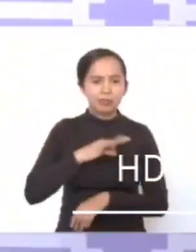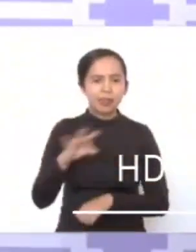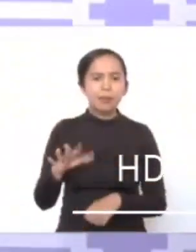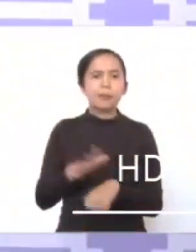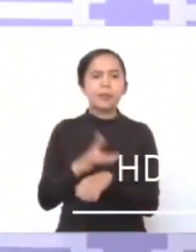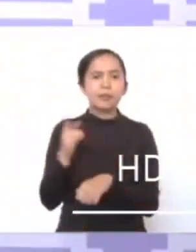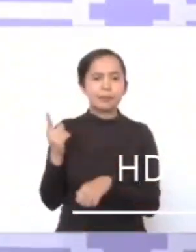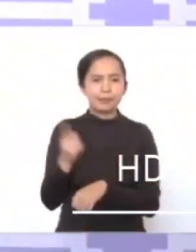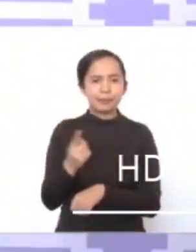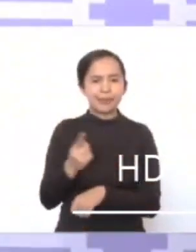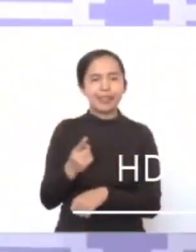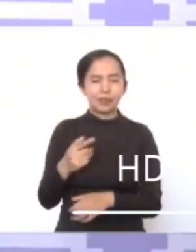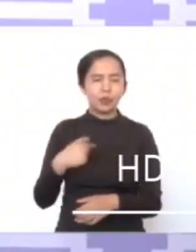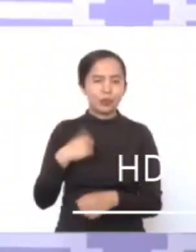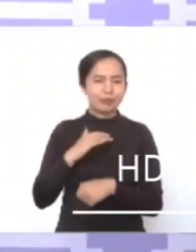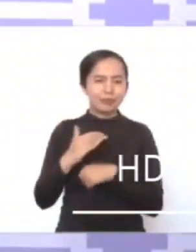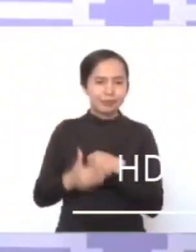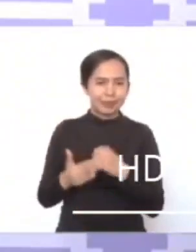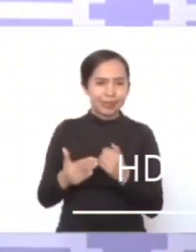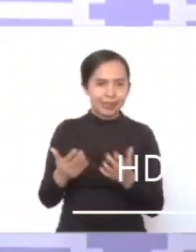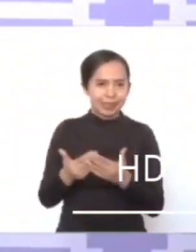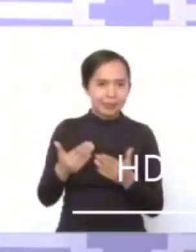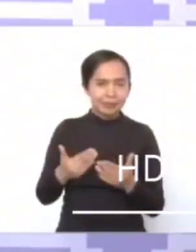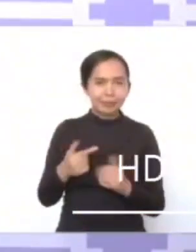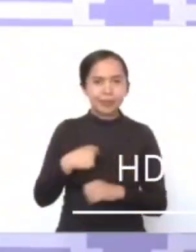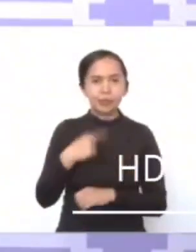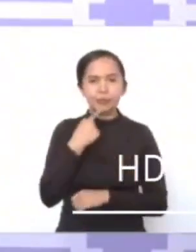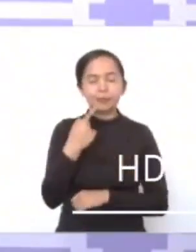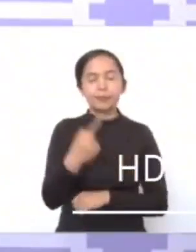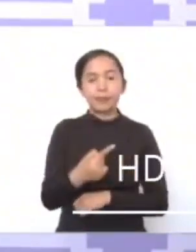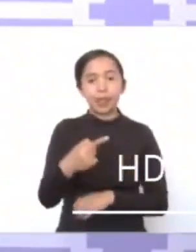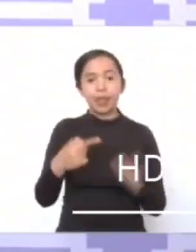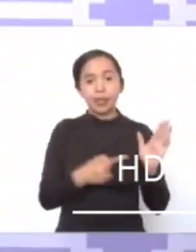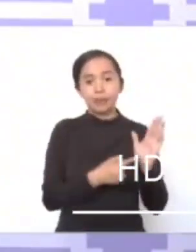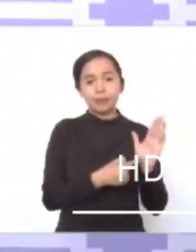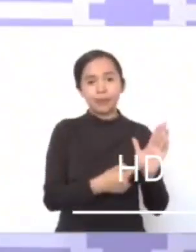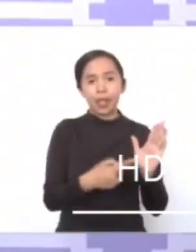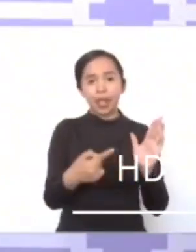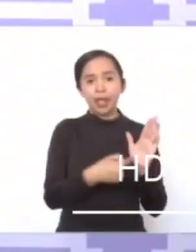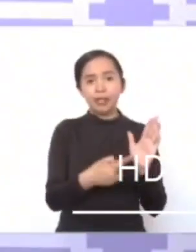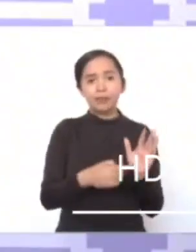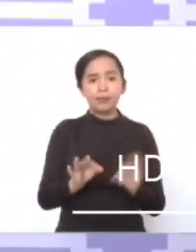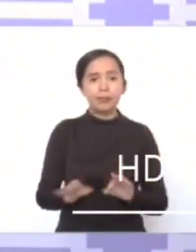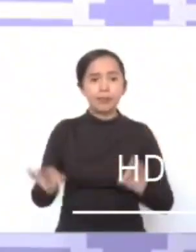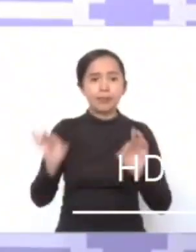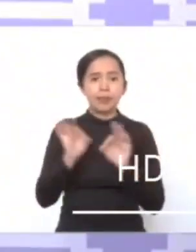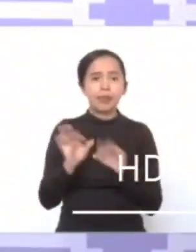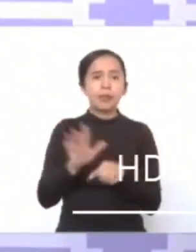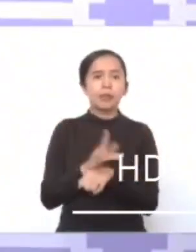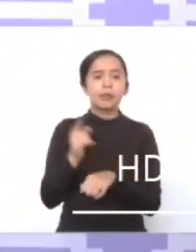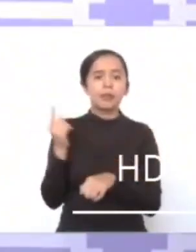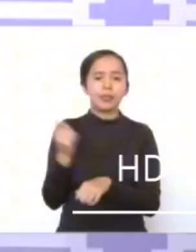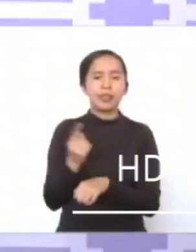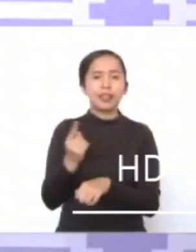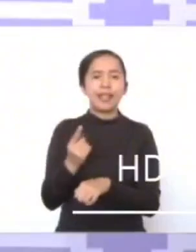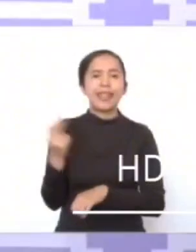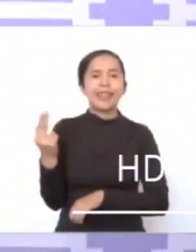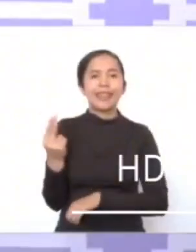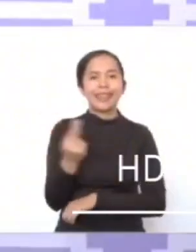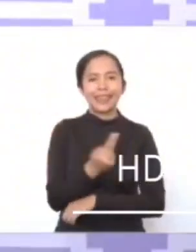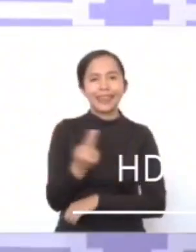porque, y con eso termino, esta campaña es importante porque se